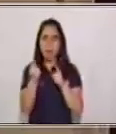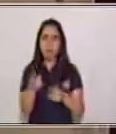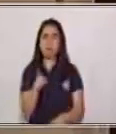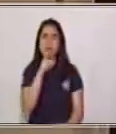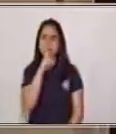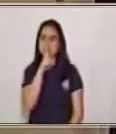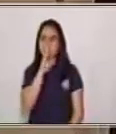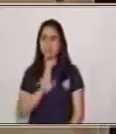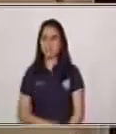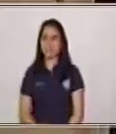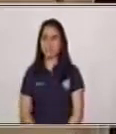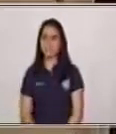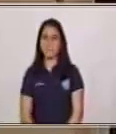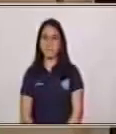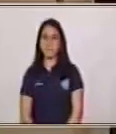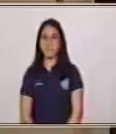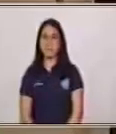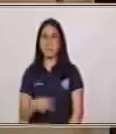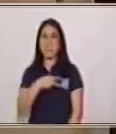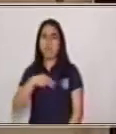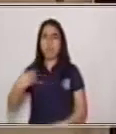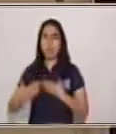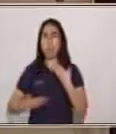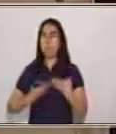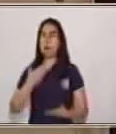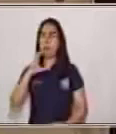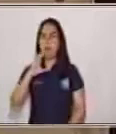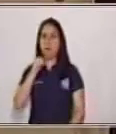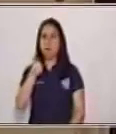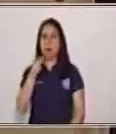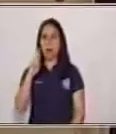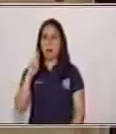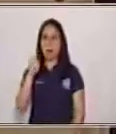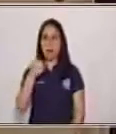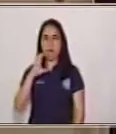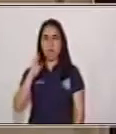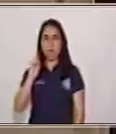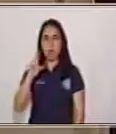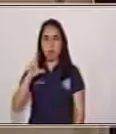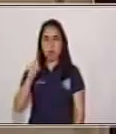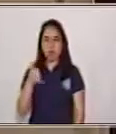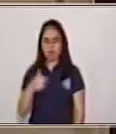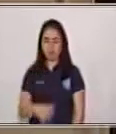Caracola. Me han traído una caracola.